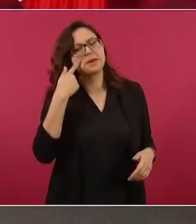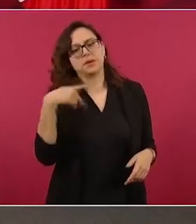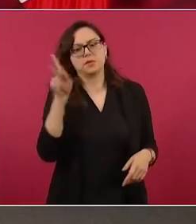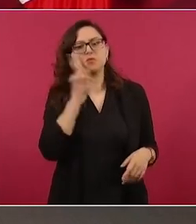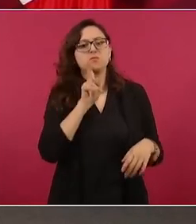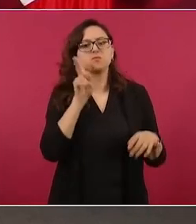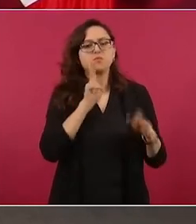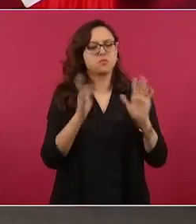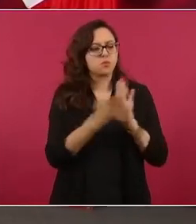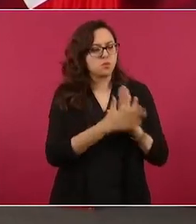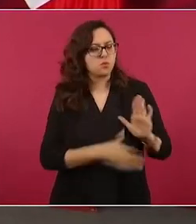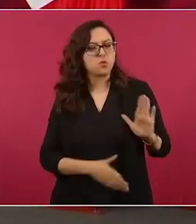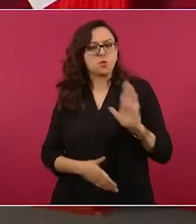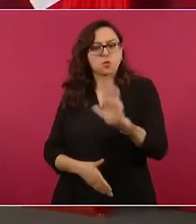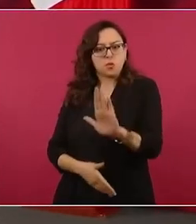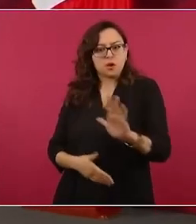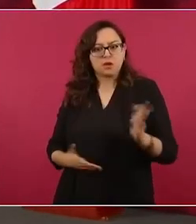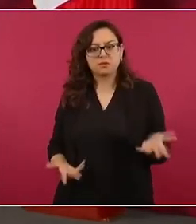Es un proceso